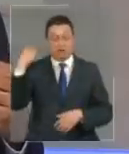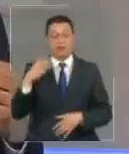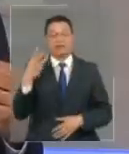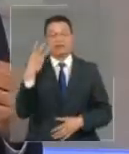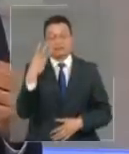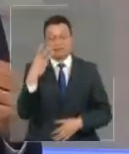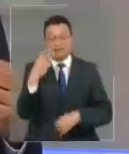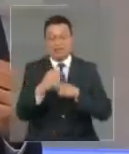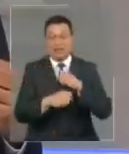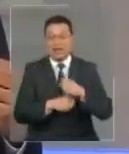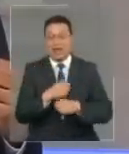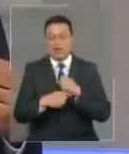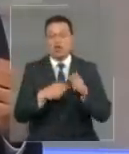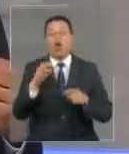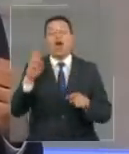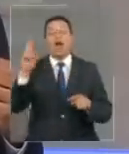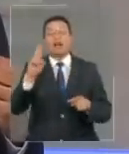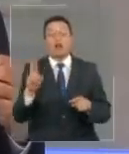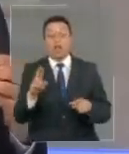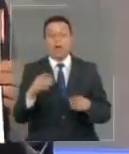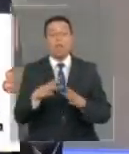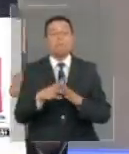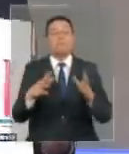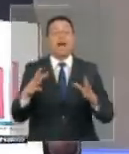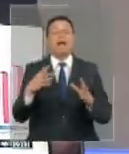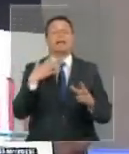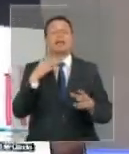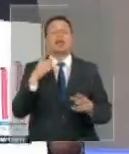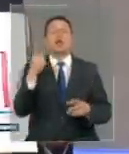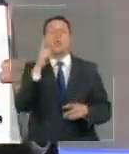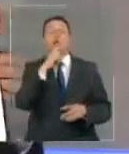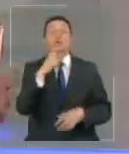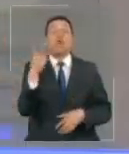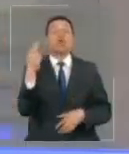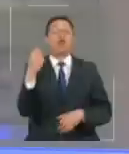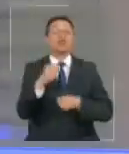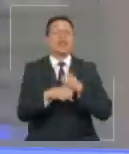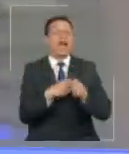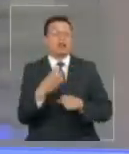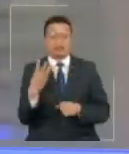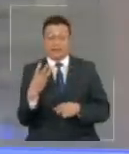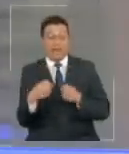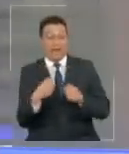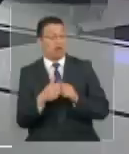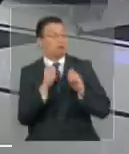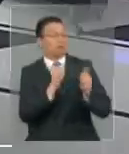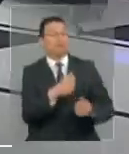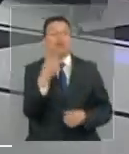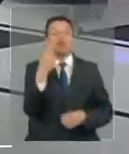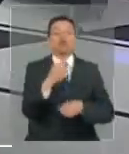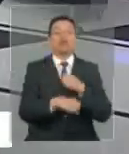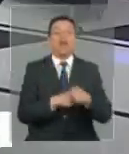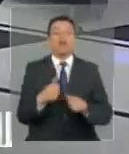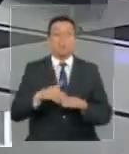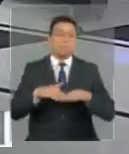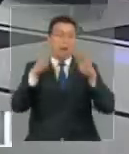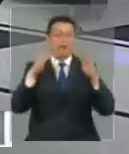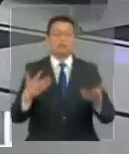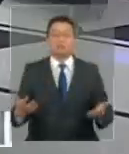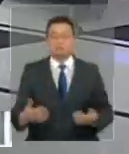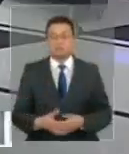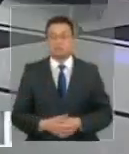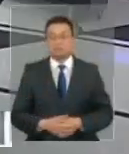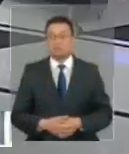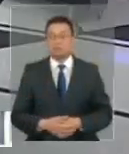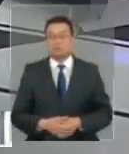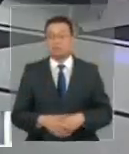años en Recoleta se ha pavimentado más que en los últimos 12 años y mejorando veredas. Esa es la seguridad. ¿Qué es lo que va a hacer